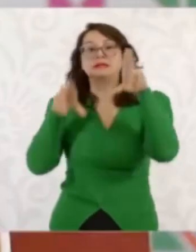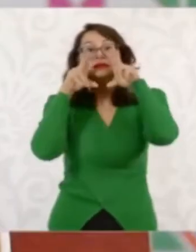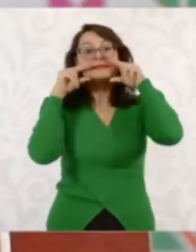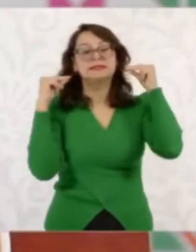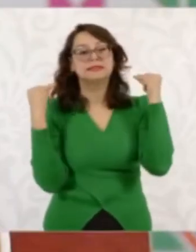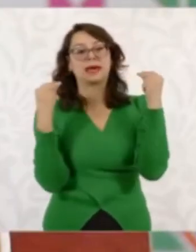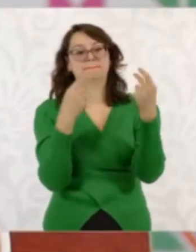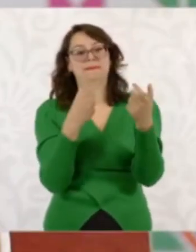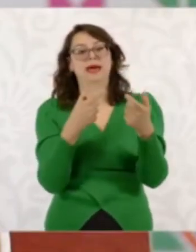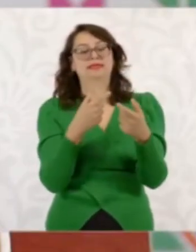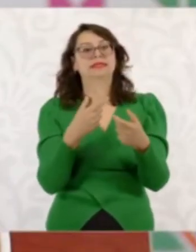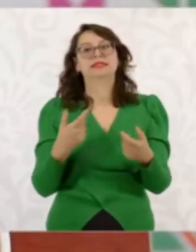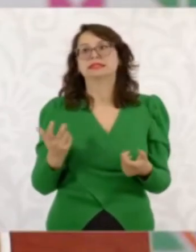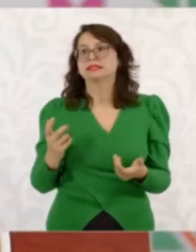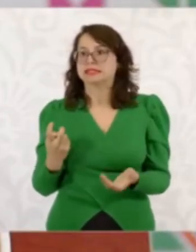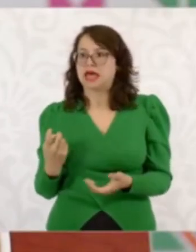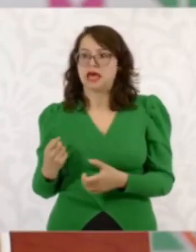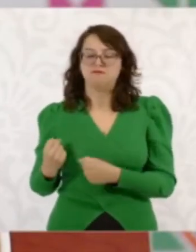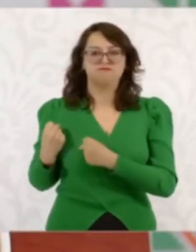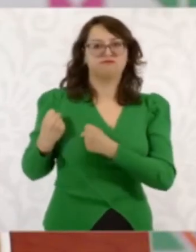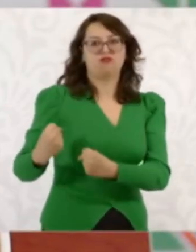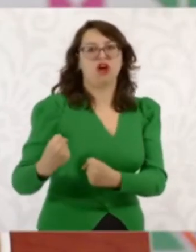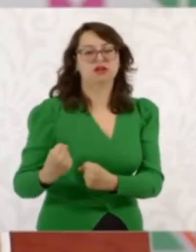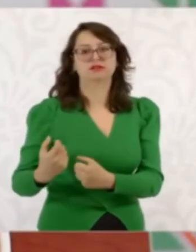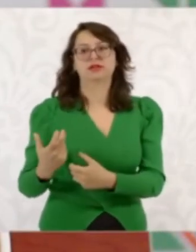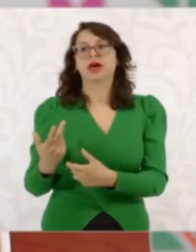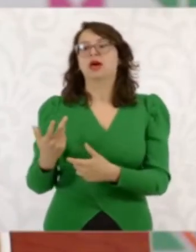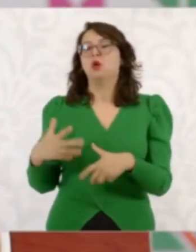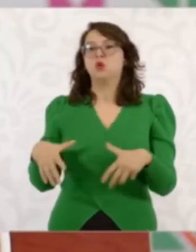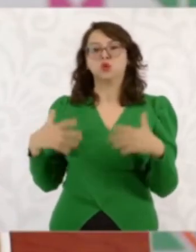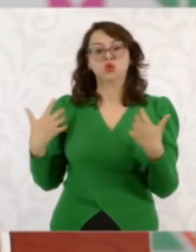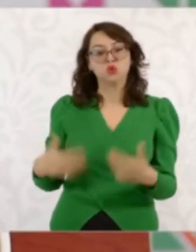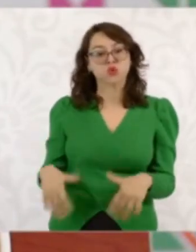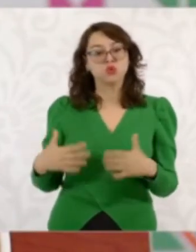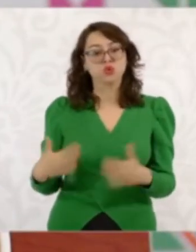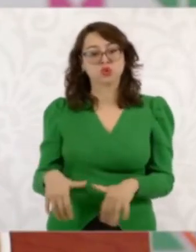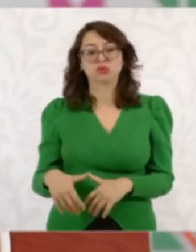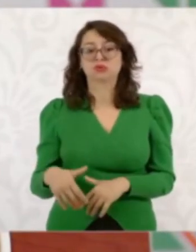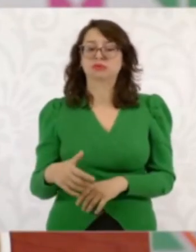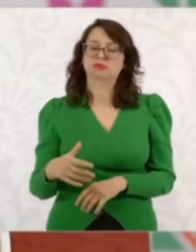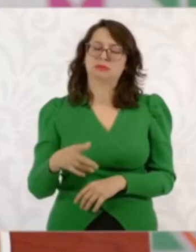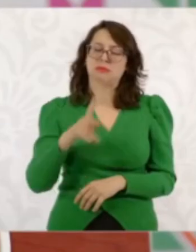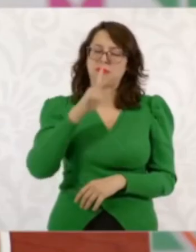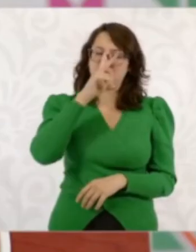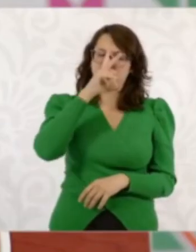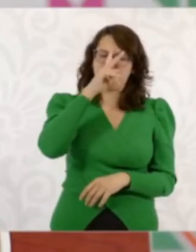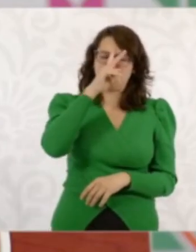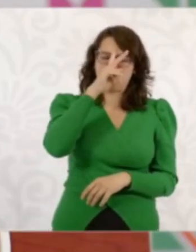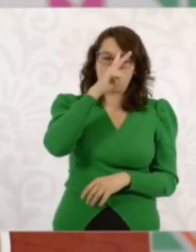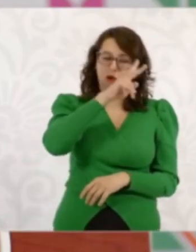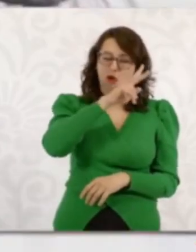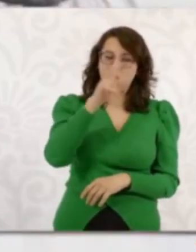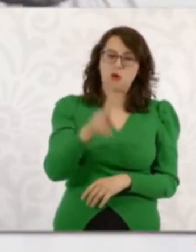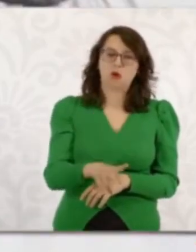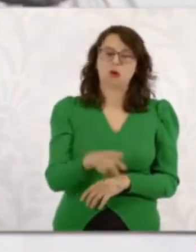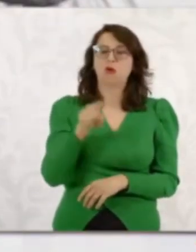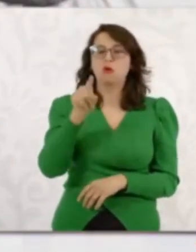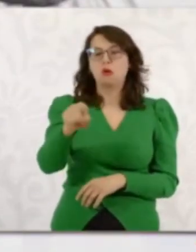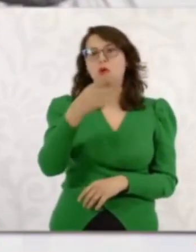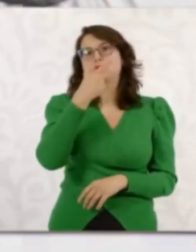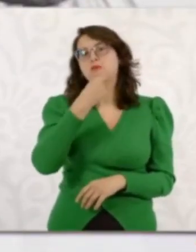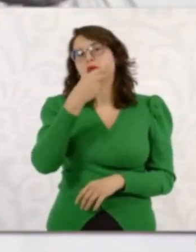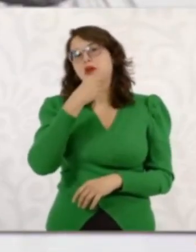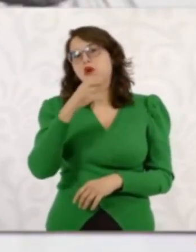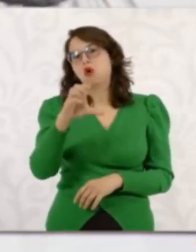zapatista, el terrible y lamentable magnicidio, asesinato de Colosio.